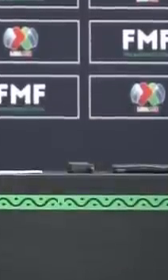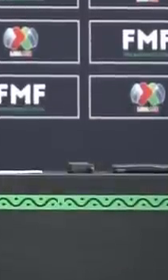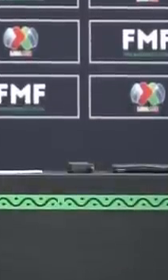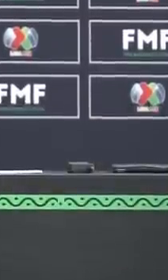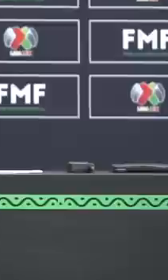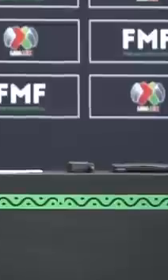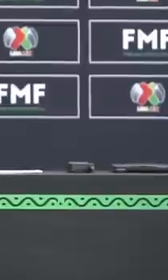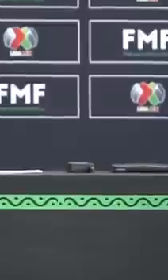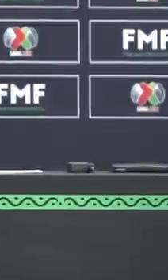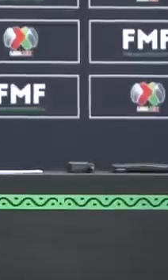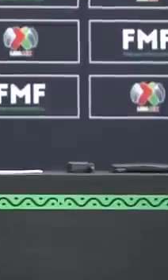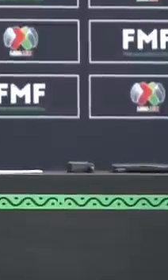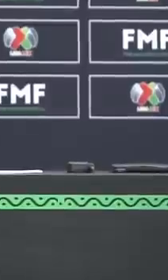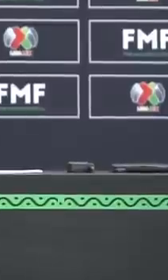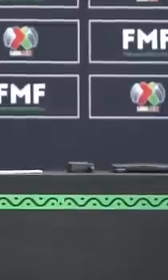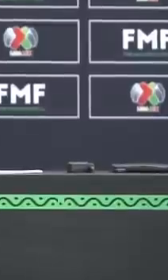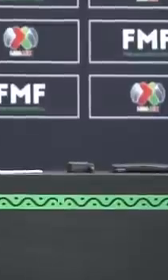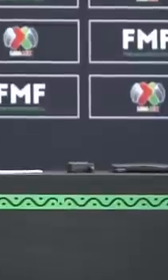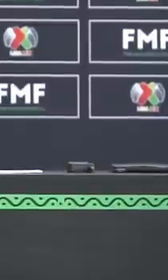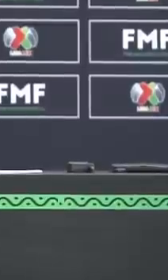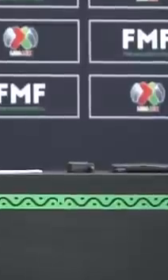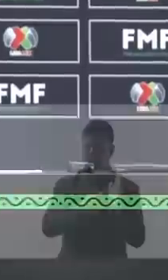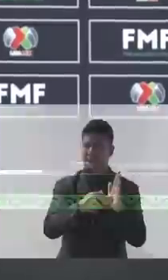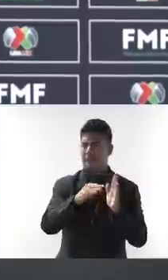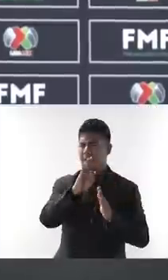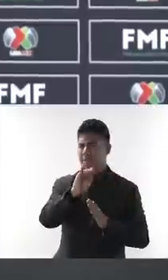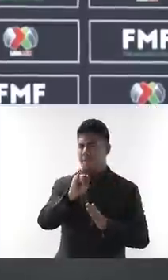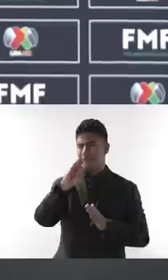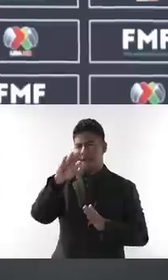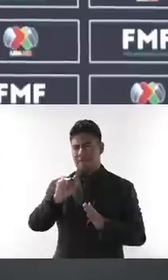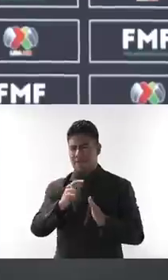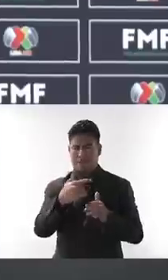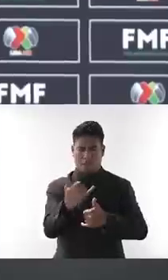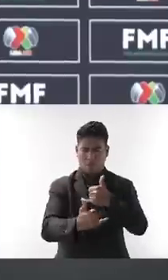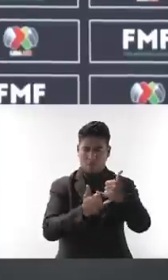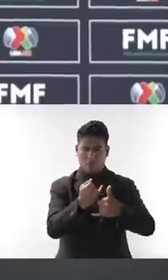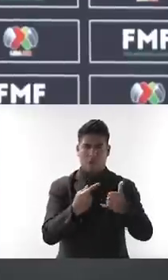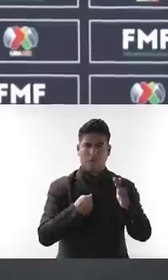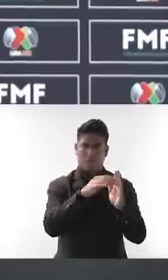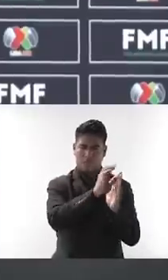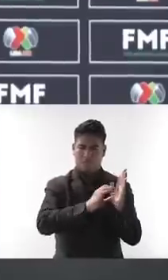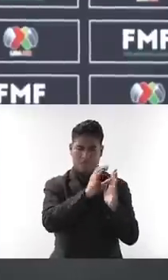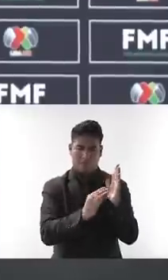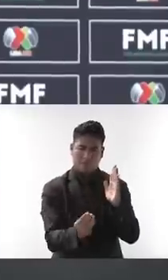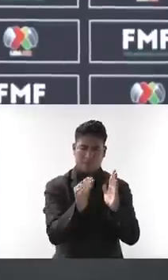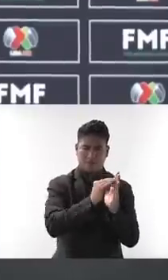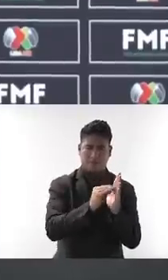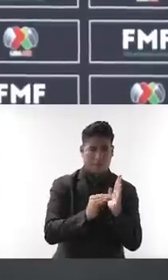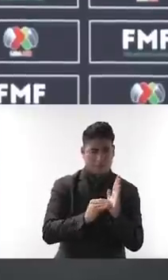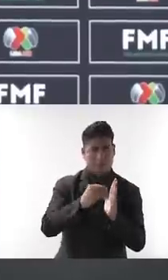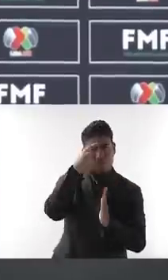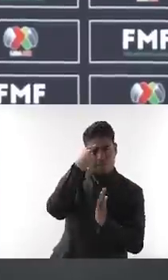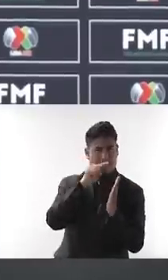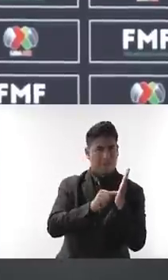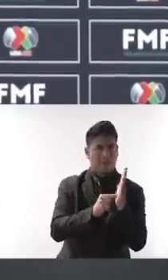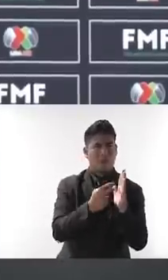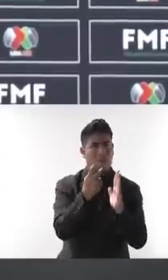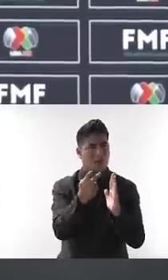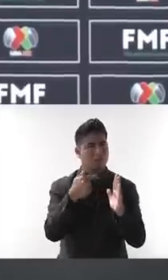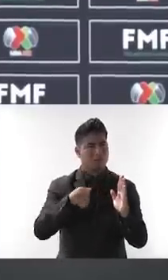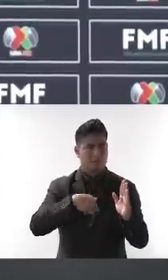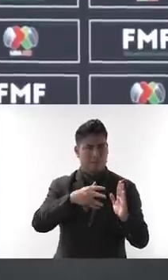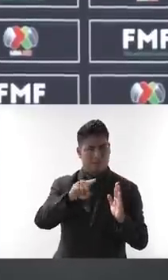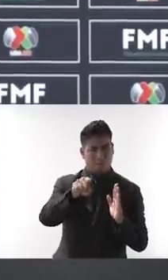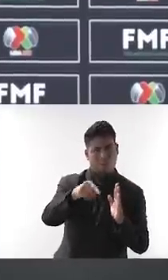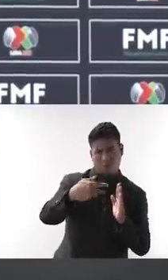los calendarios de FIFA a largo plazo y me parece que ahí va a estar la respuesta a tu pregunta de que existe